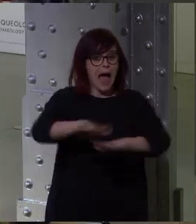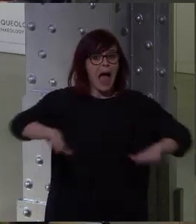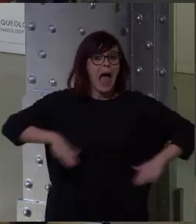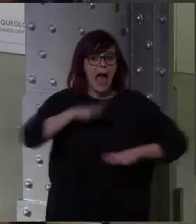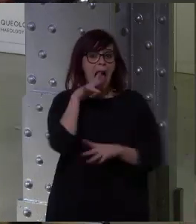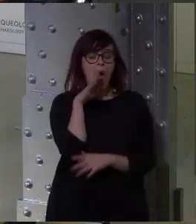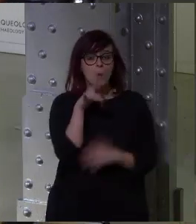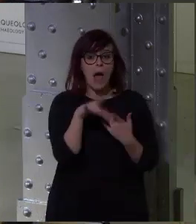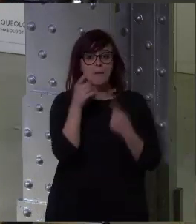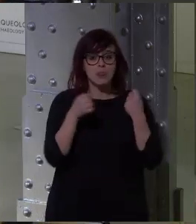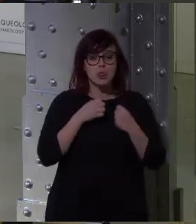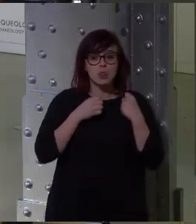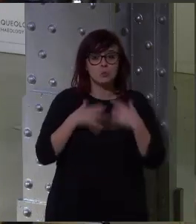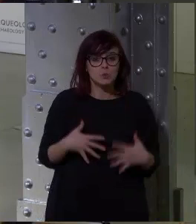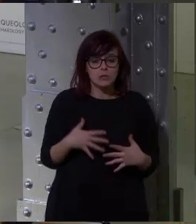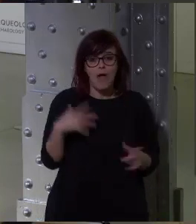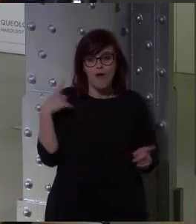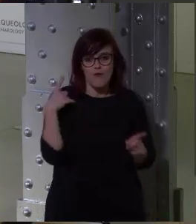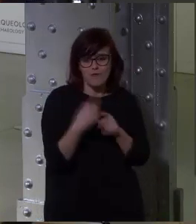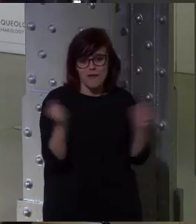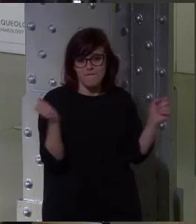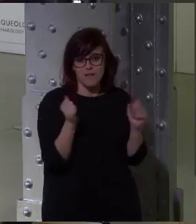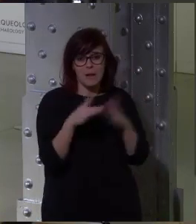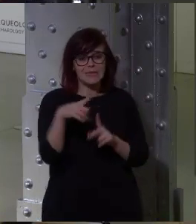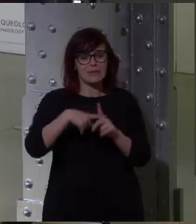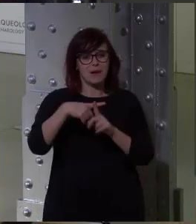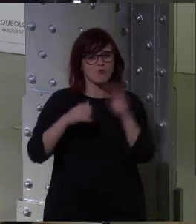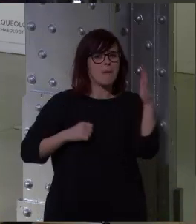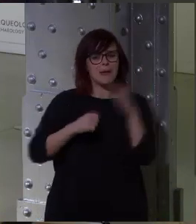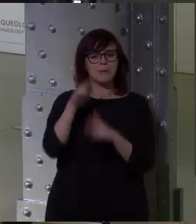agua y muchas veces la lucha es contra el frío, y la temperatura máxima era